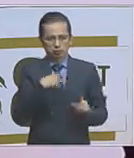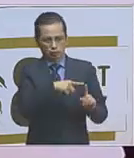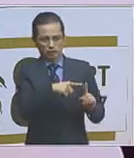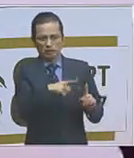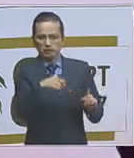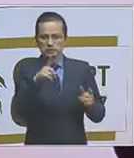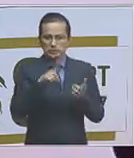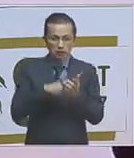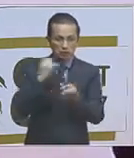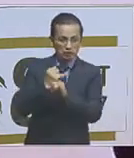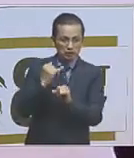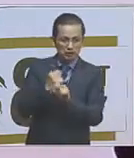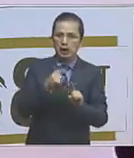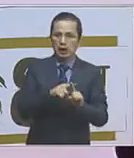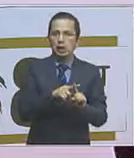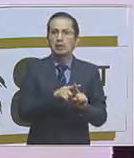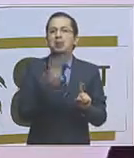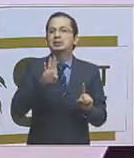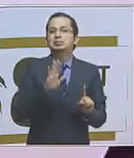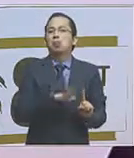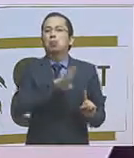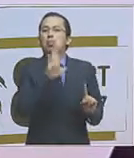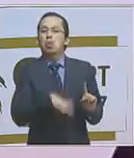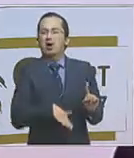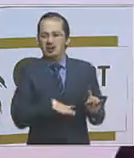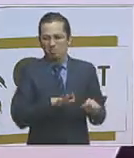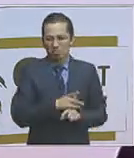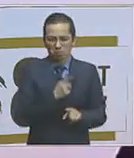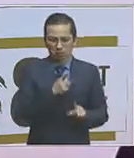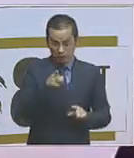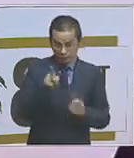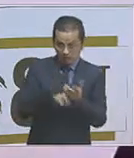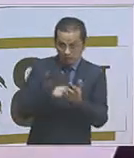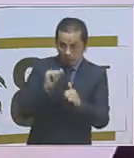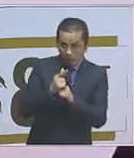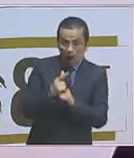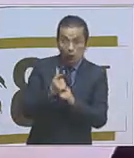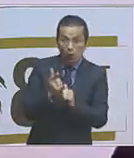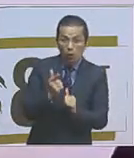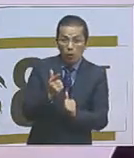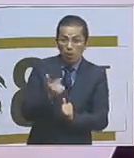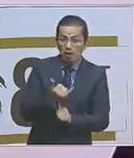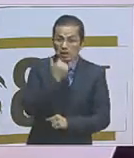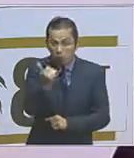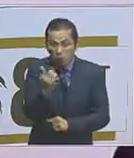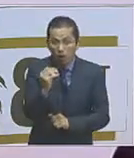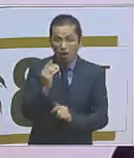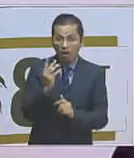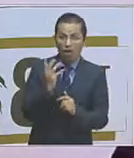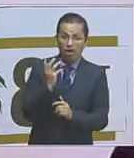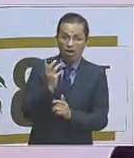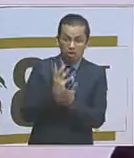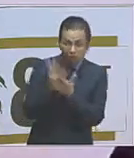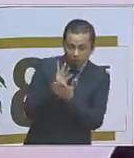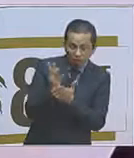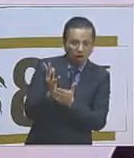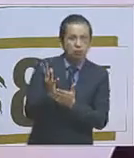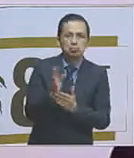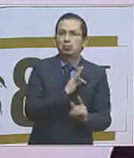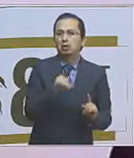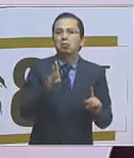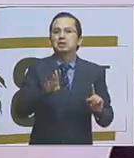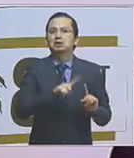si cometen un error o si se exceden en su exposición pública cuánto de este